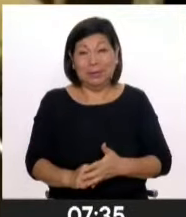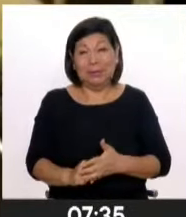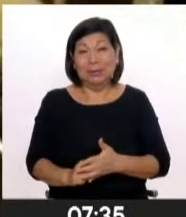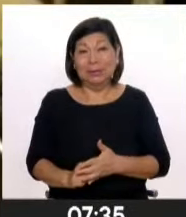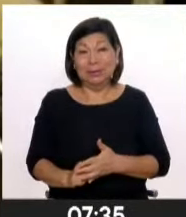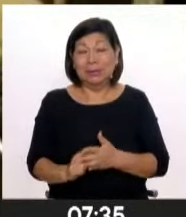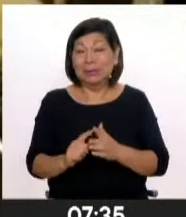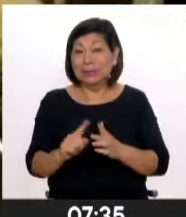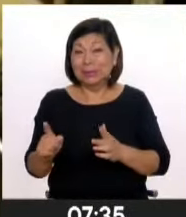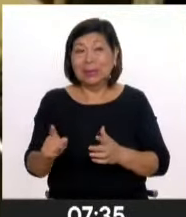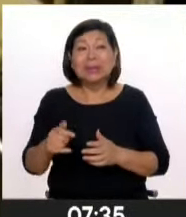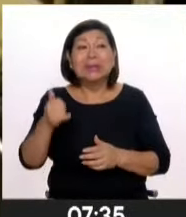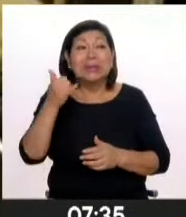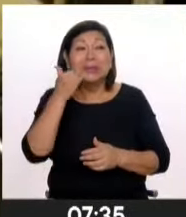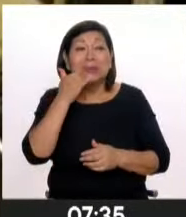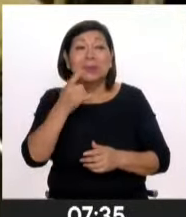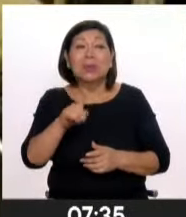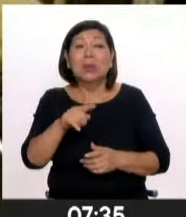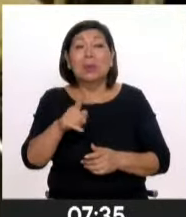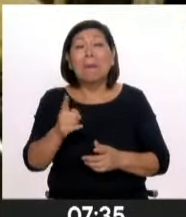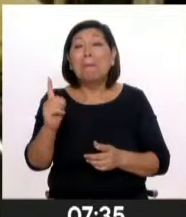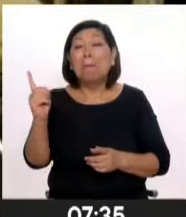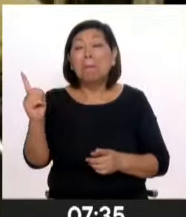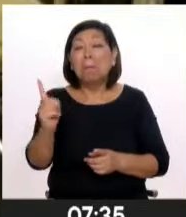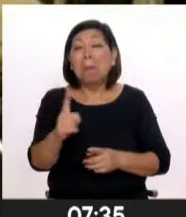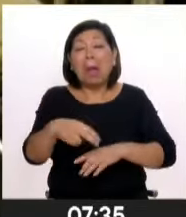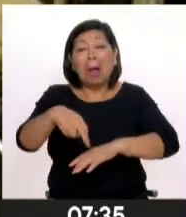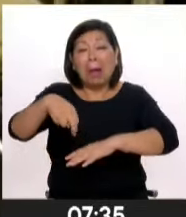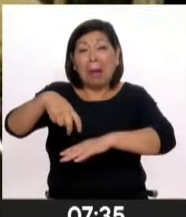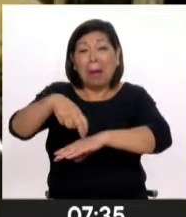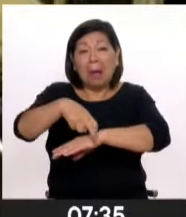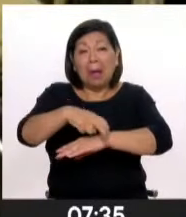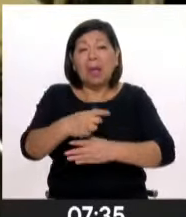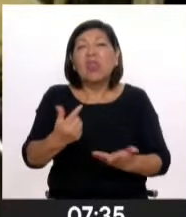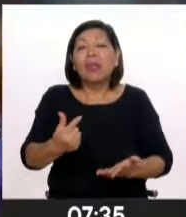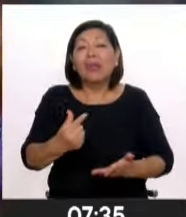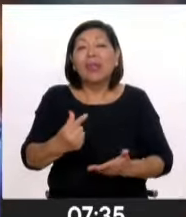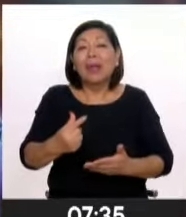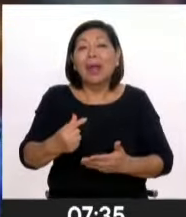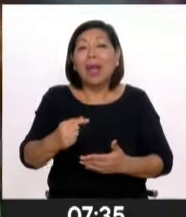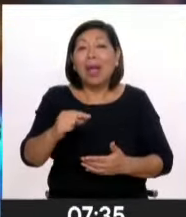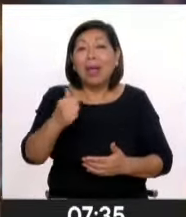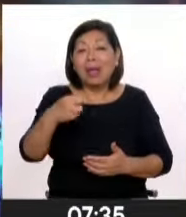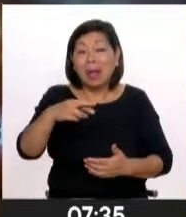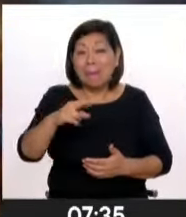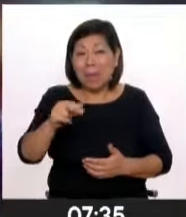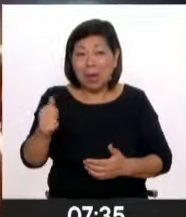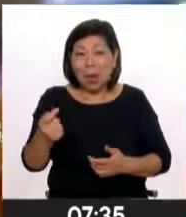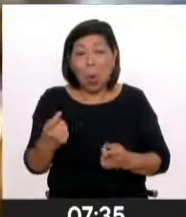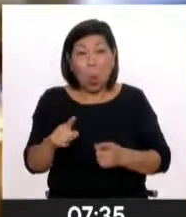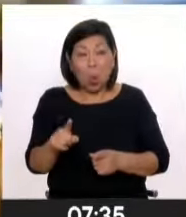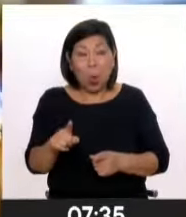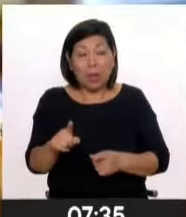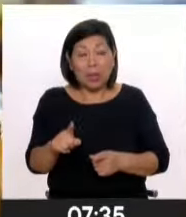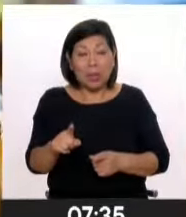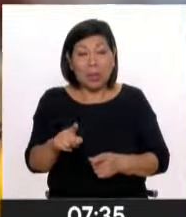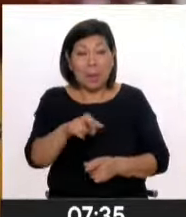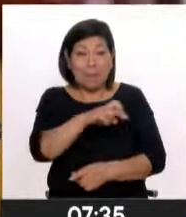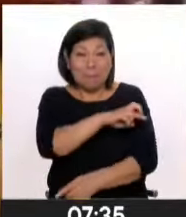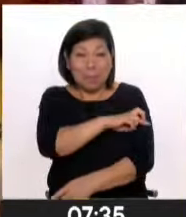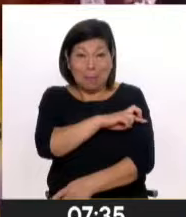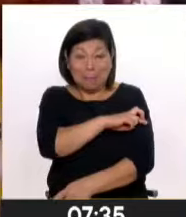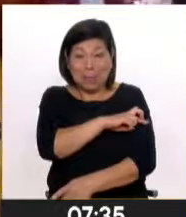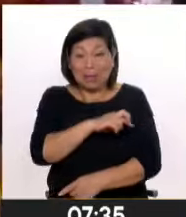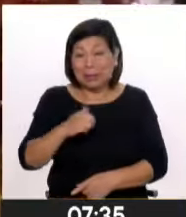y arrebatan el celular a una víctima en la avenida Angélica Gamarra. Es ahí cuando serenos del comando